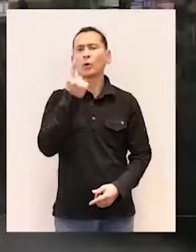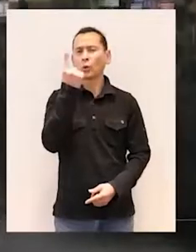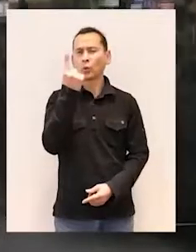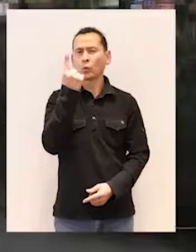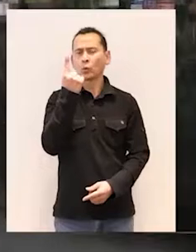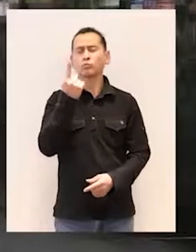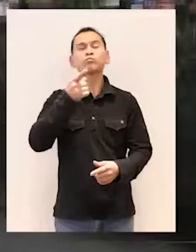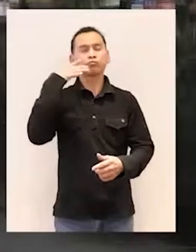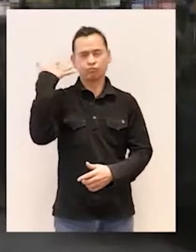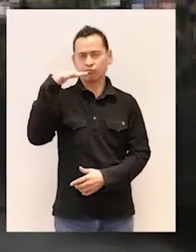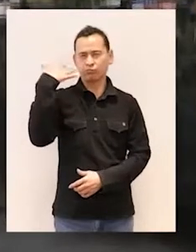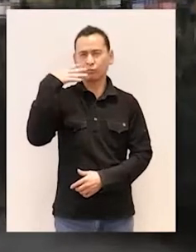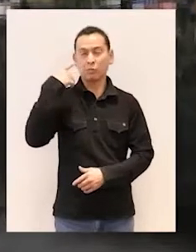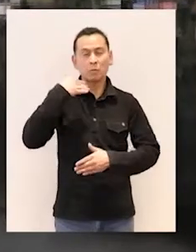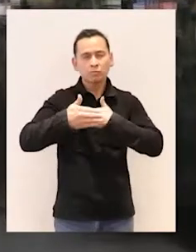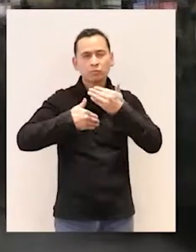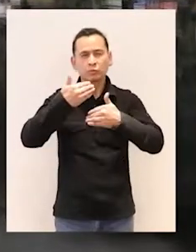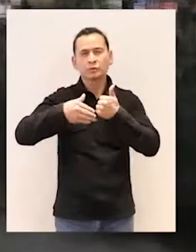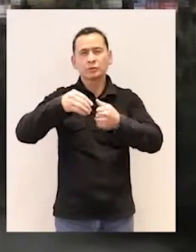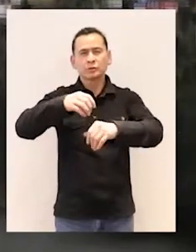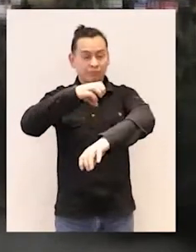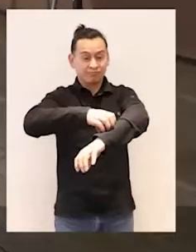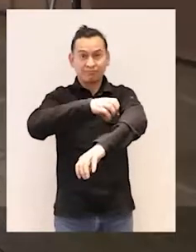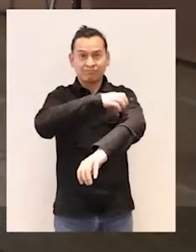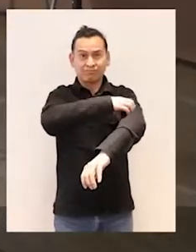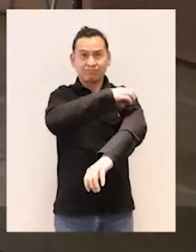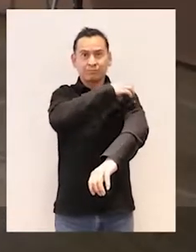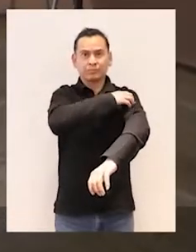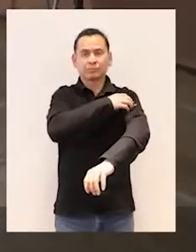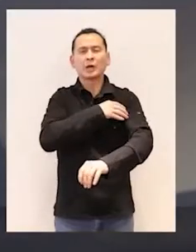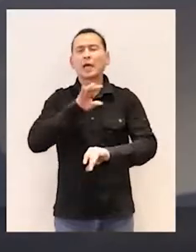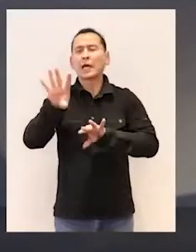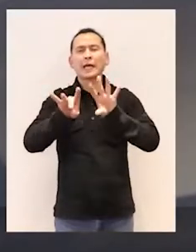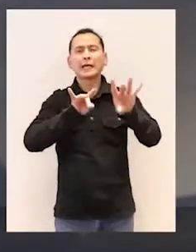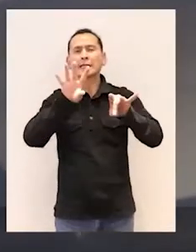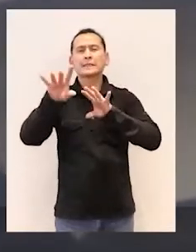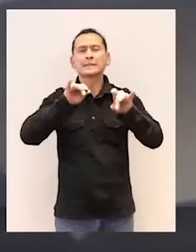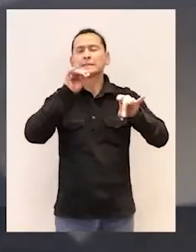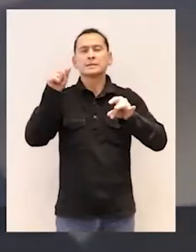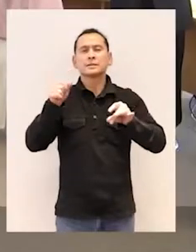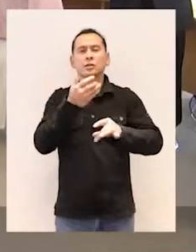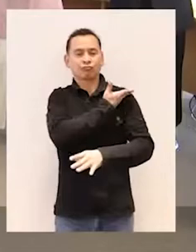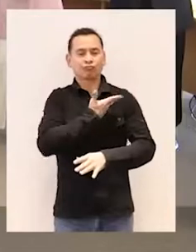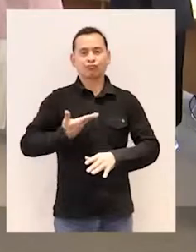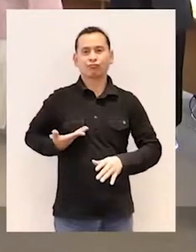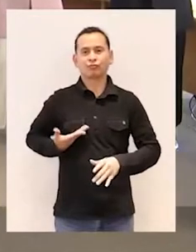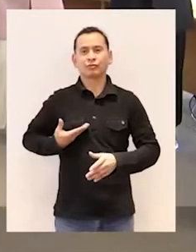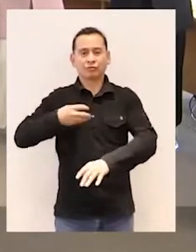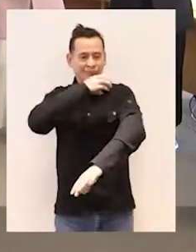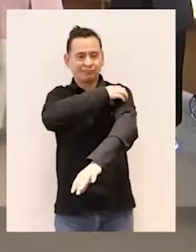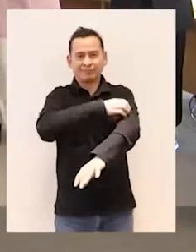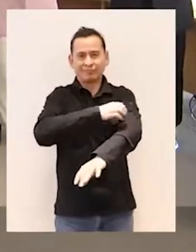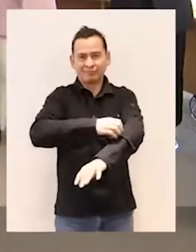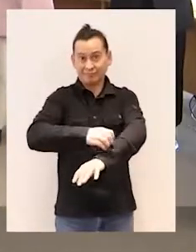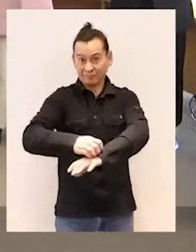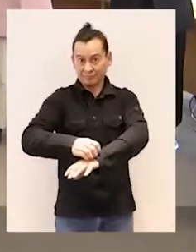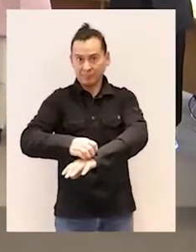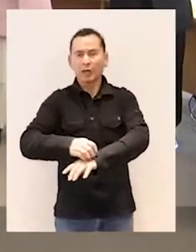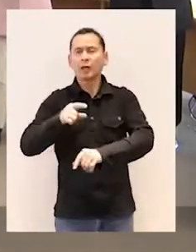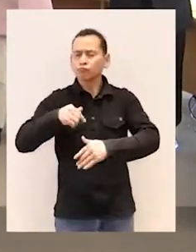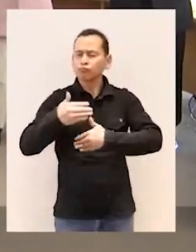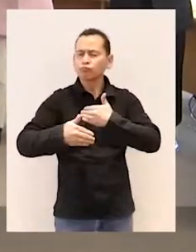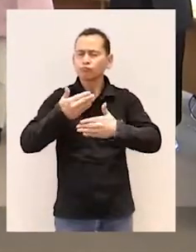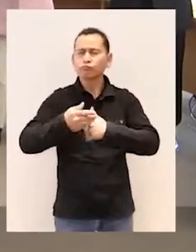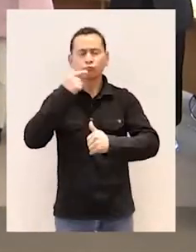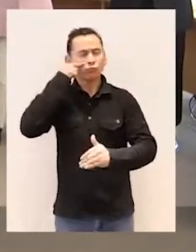En Chile, uno de los primeros hitos relevantes del proceso de descentralización fue la elección de consejeros y consejeras regionales. Este